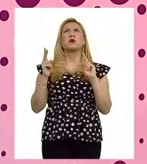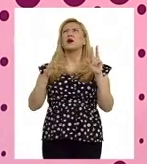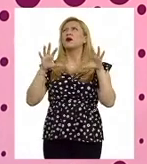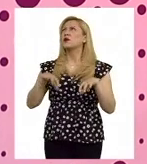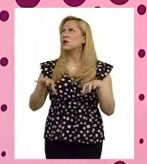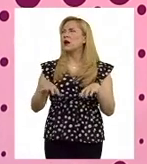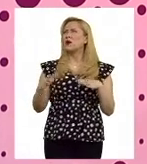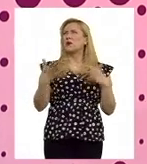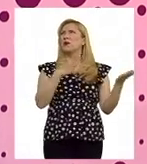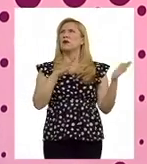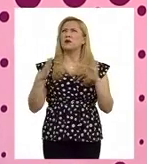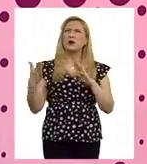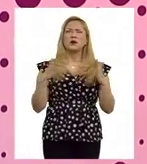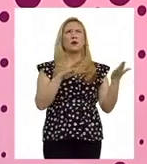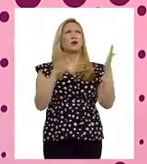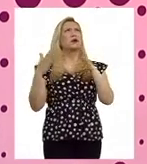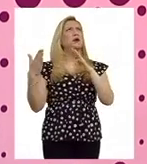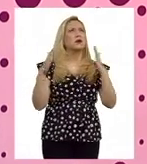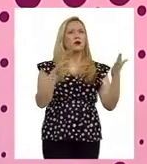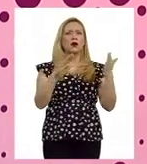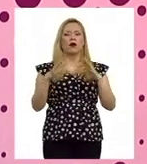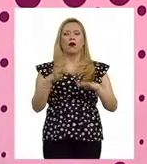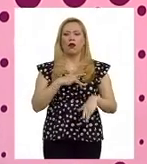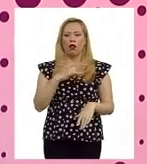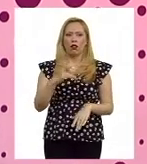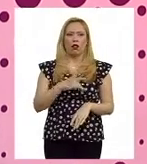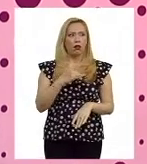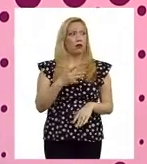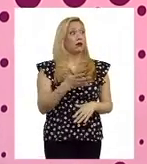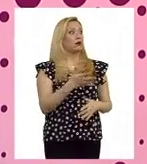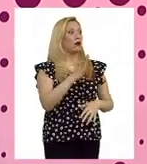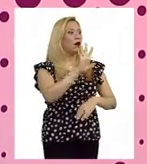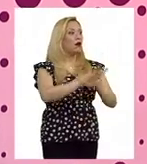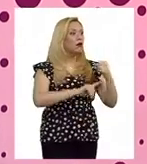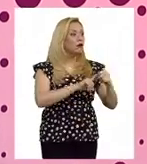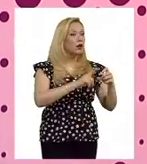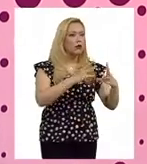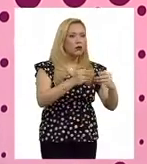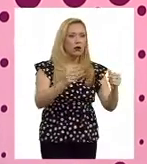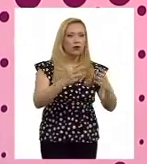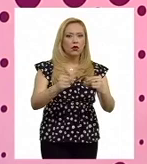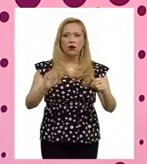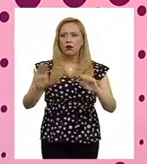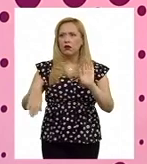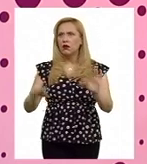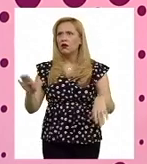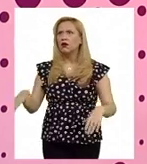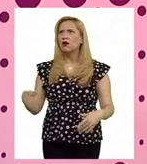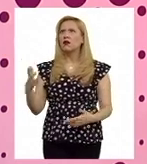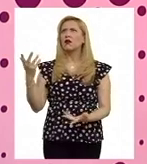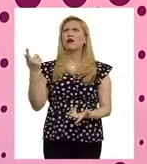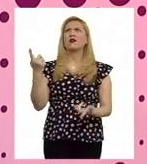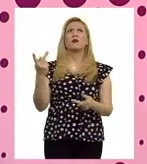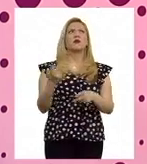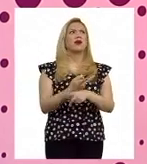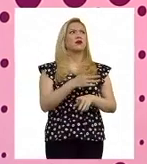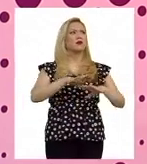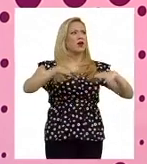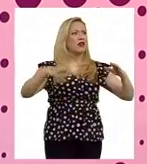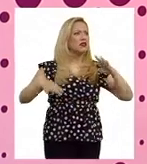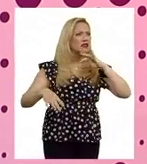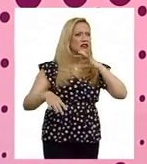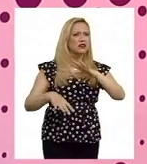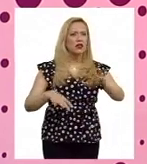en la naturaleza empiezan a tener afectaciones directamente a la población porque está repercutiendo en los sistemas de